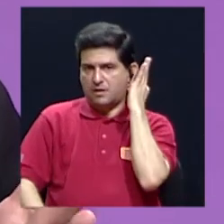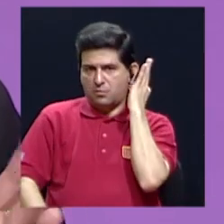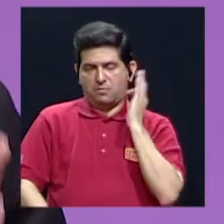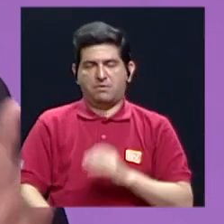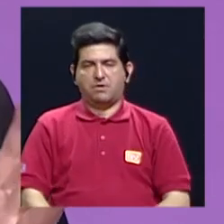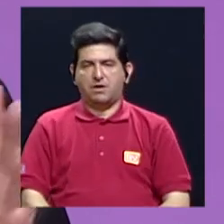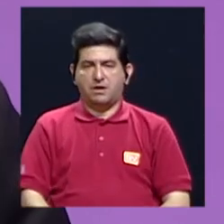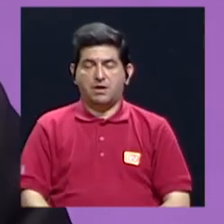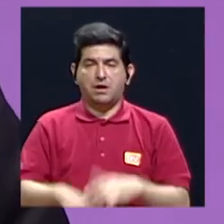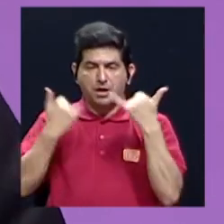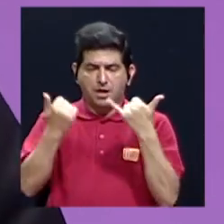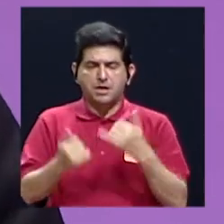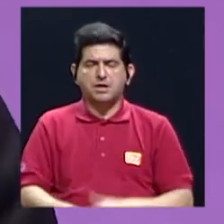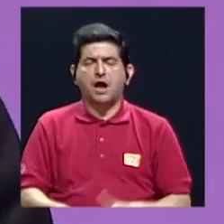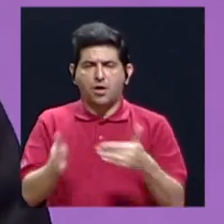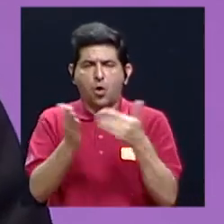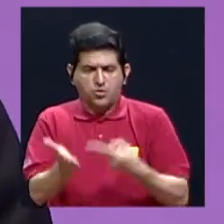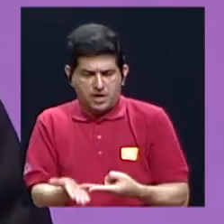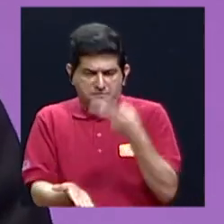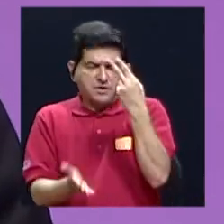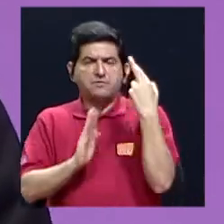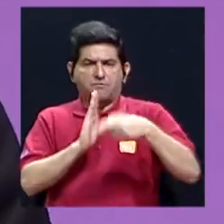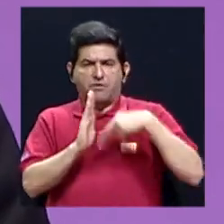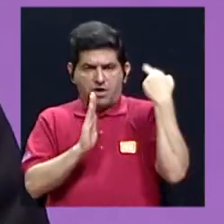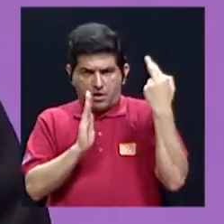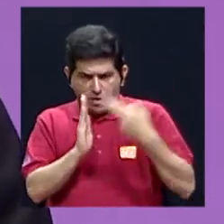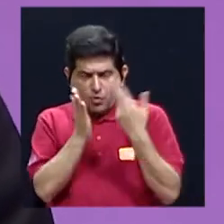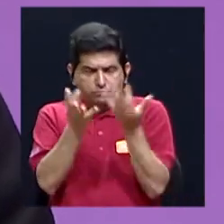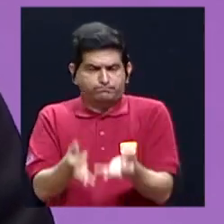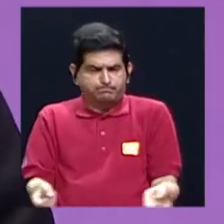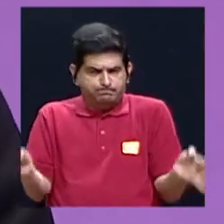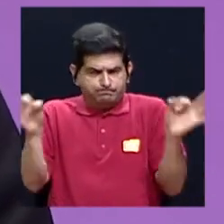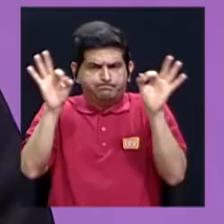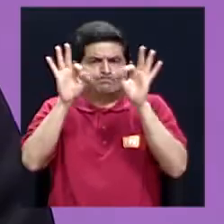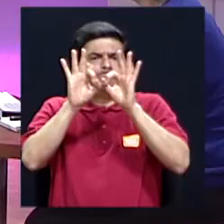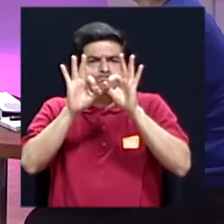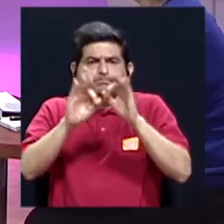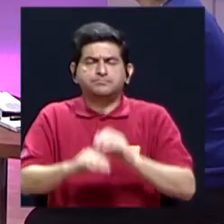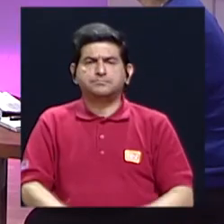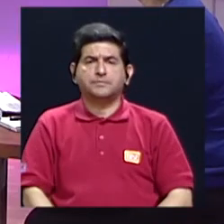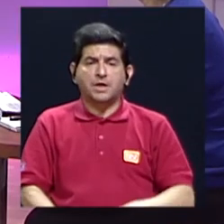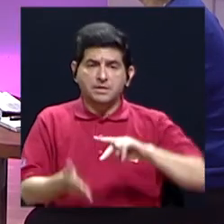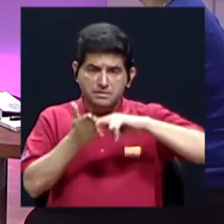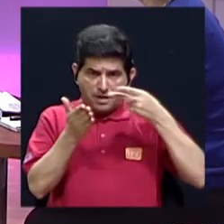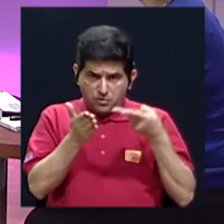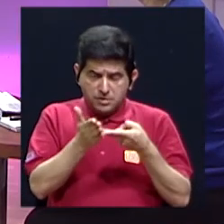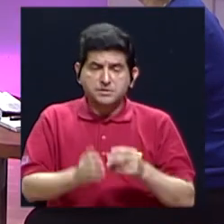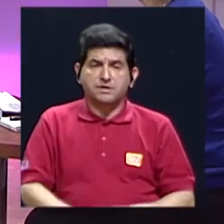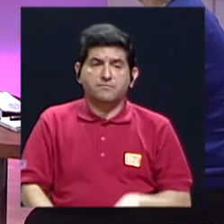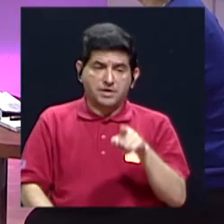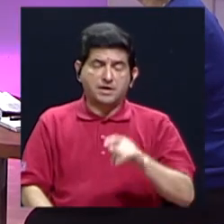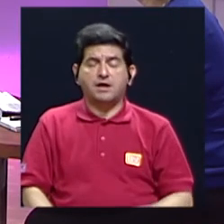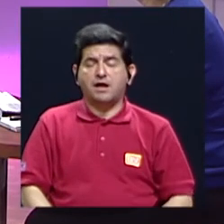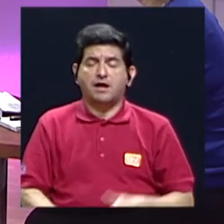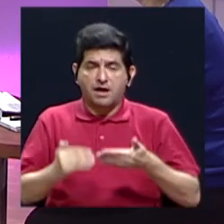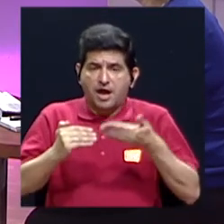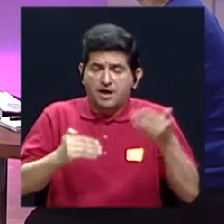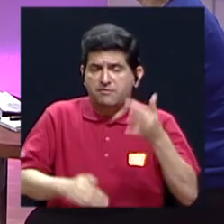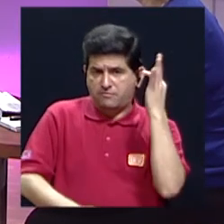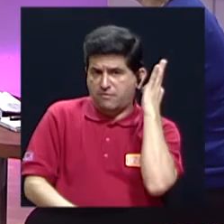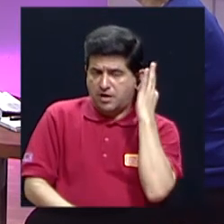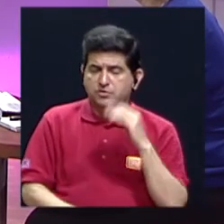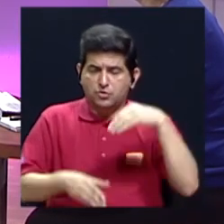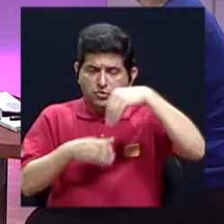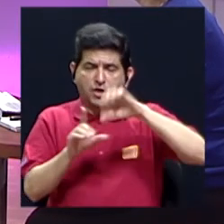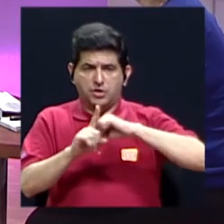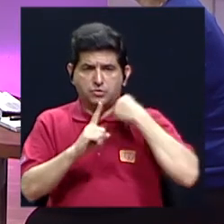en ese sentido está reivindicando, digamos, un papel muy, muy importante de lo que es el factor, digamos, femenino